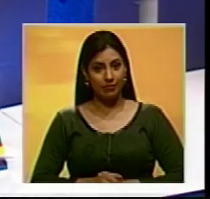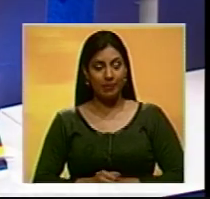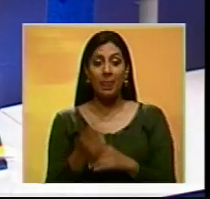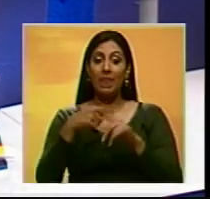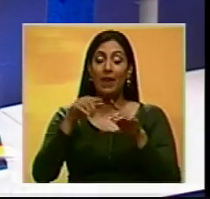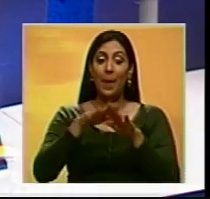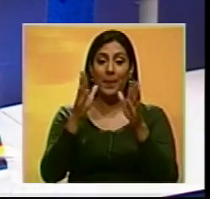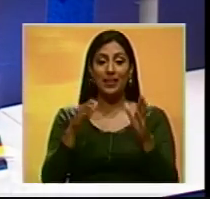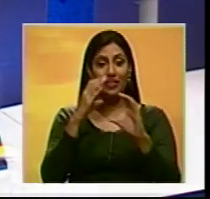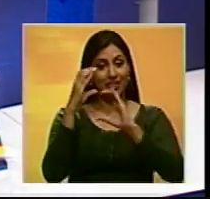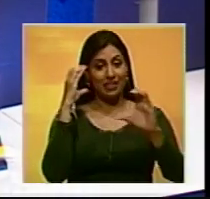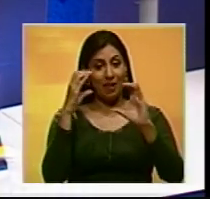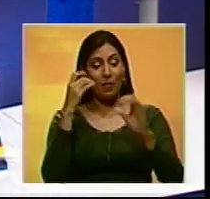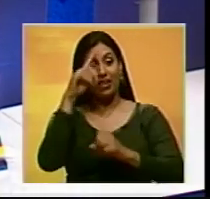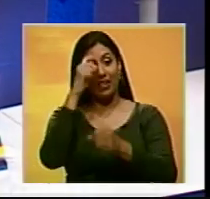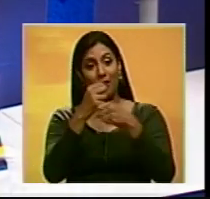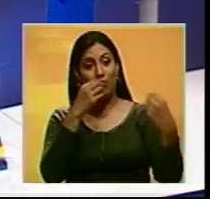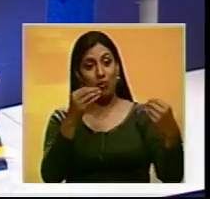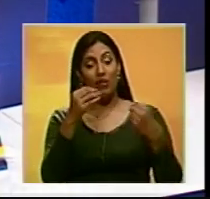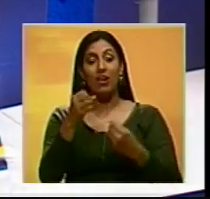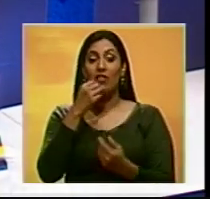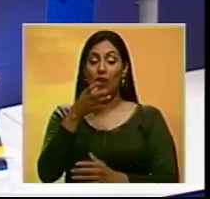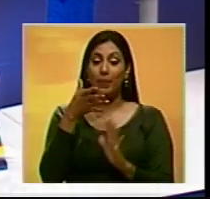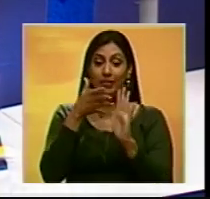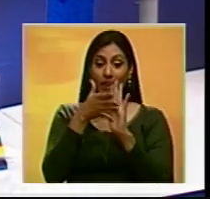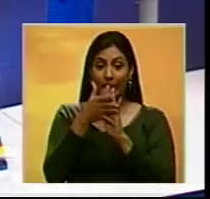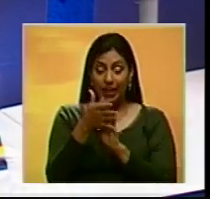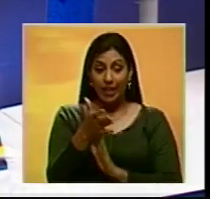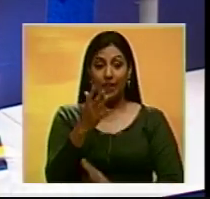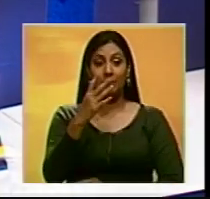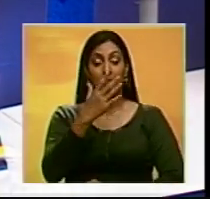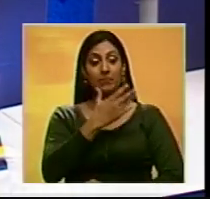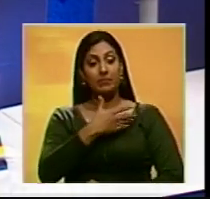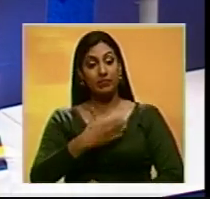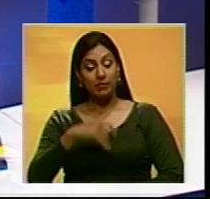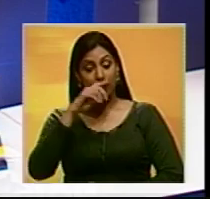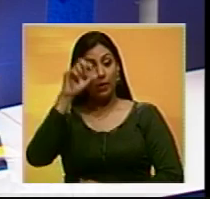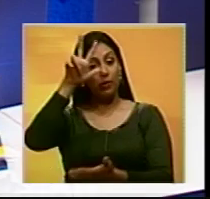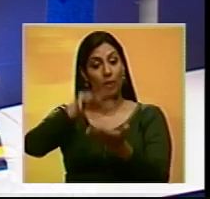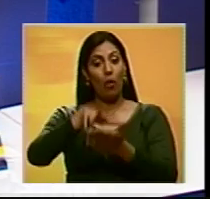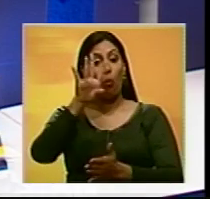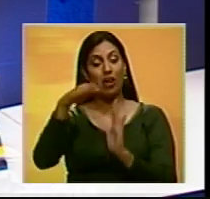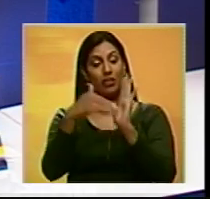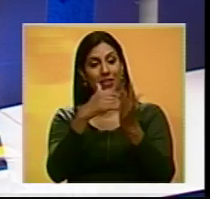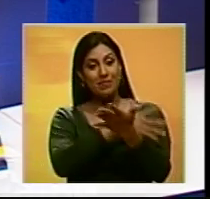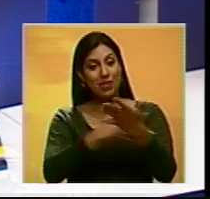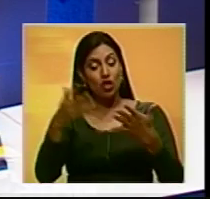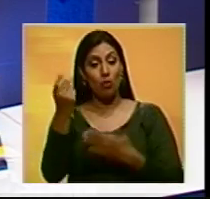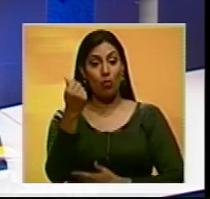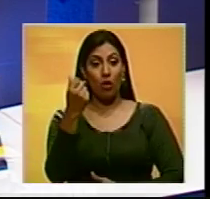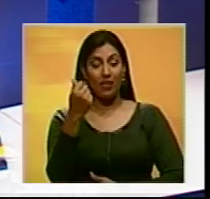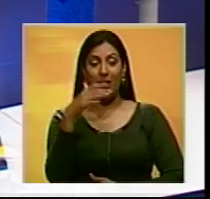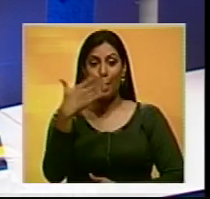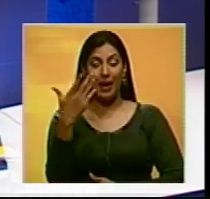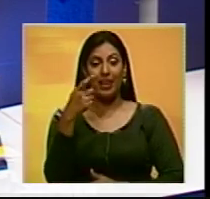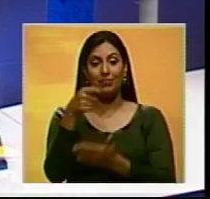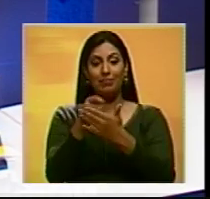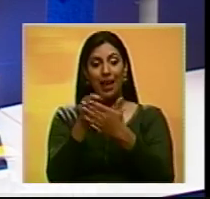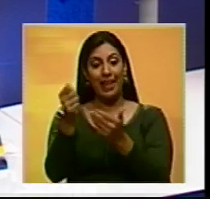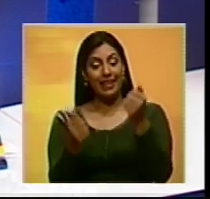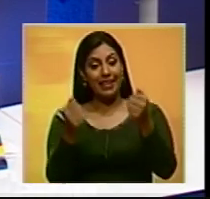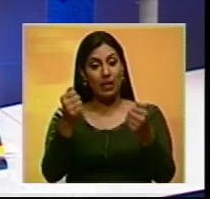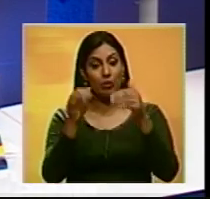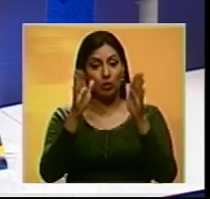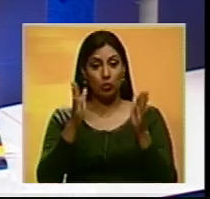El ministro de Transporte y Obras Públicas, Ricardo Molina, informó que el Ejecutivo Nacional aprobó 4.000 millones de bolívares para el subsidio de